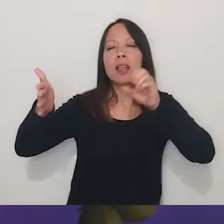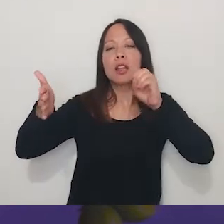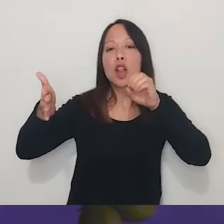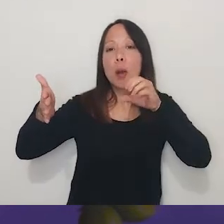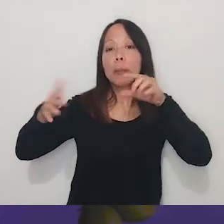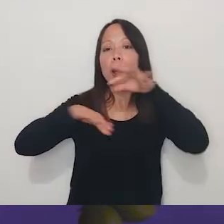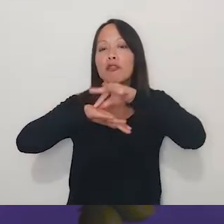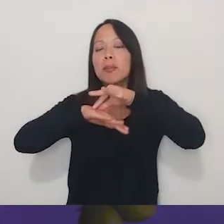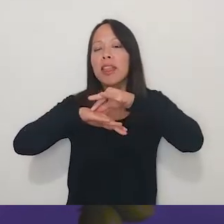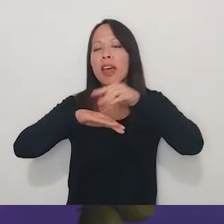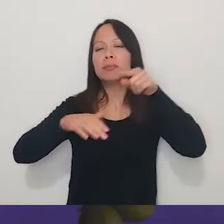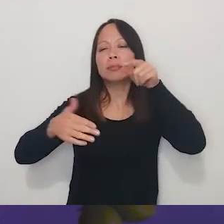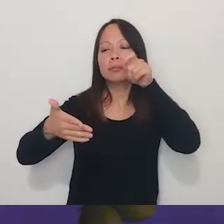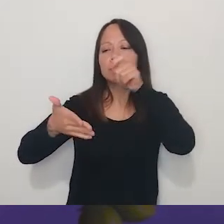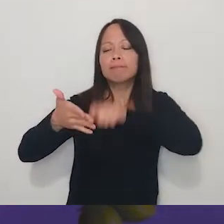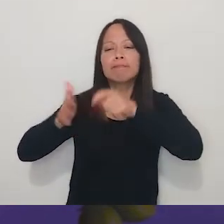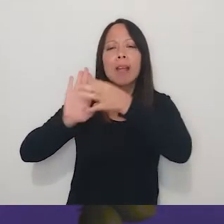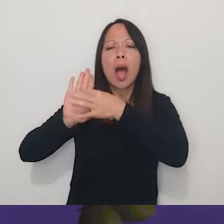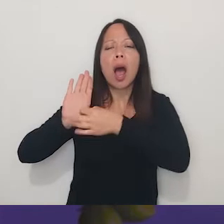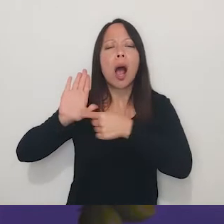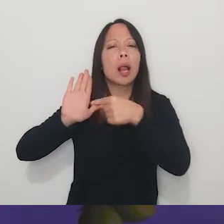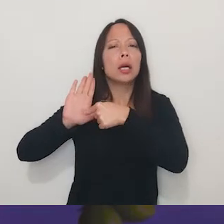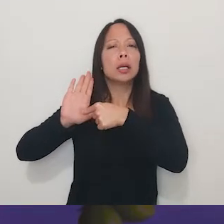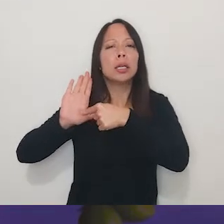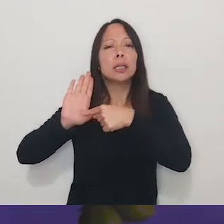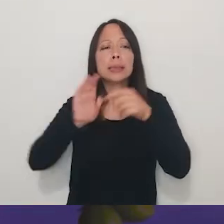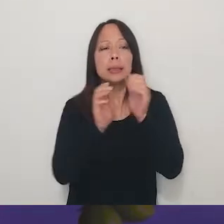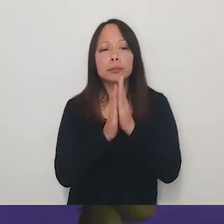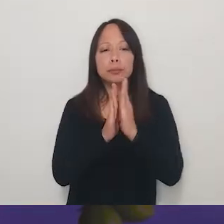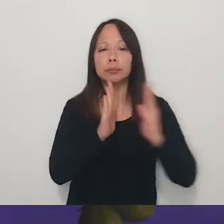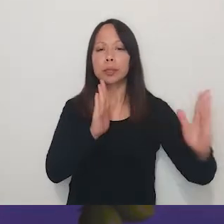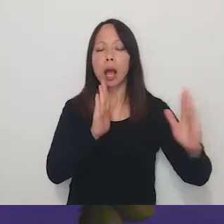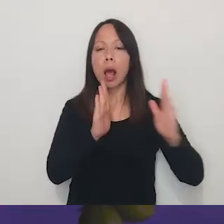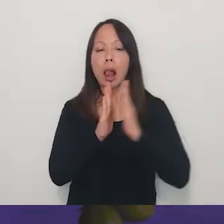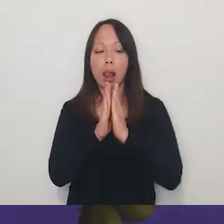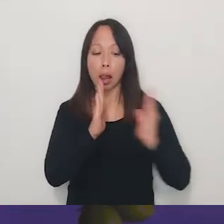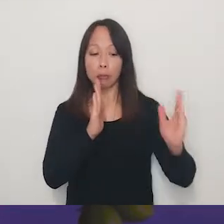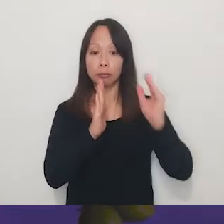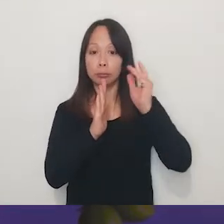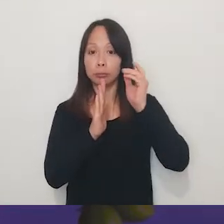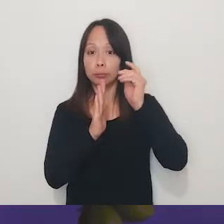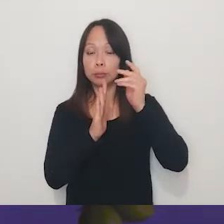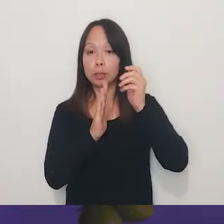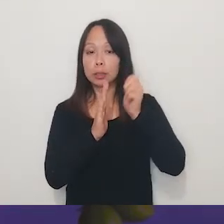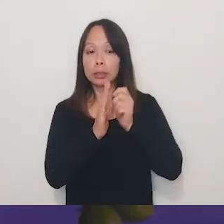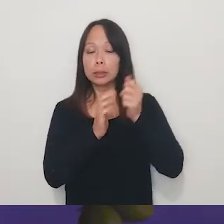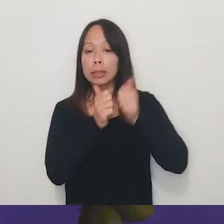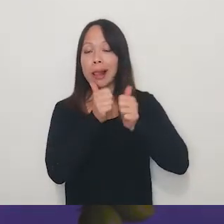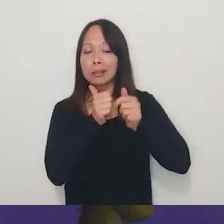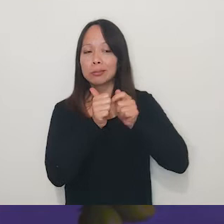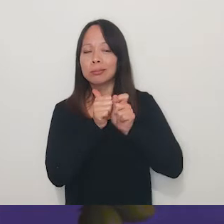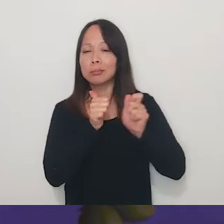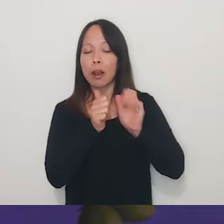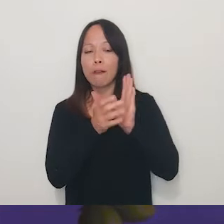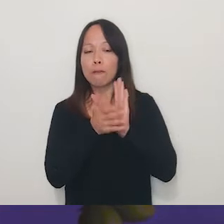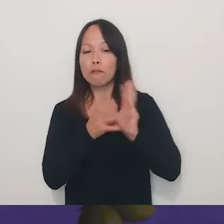Seleccionar los datos relevantes, para mí esto es el punto clave, o sea, qué cosas de la historia para mí es lo que más caracteriza al paciente o lo